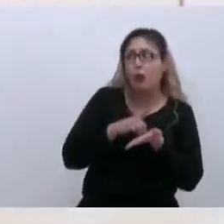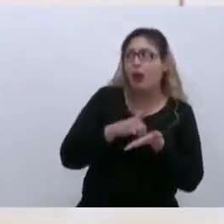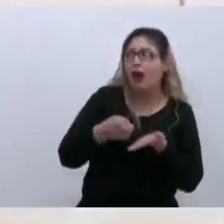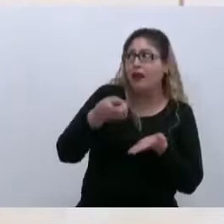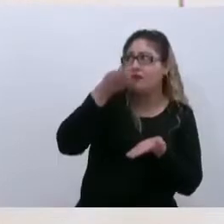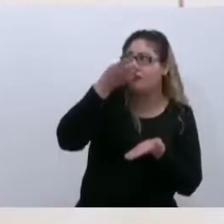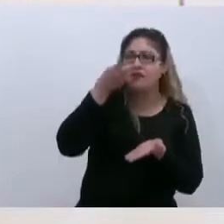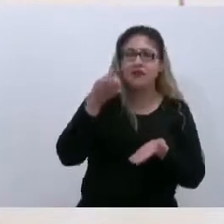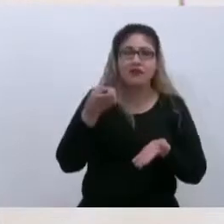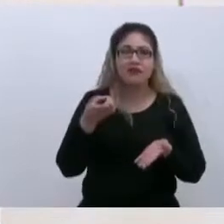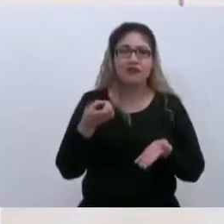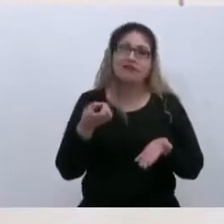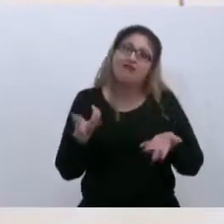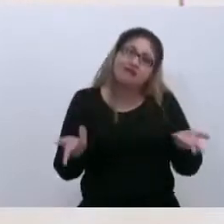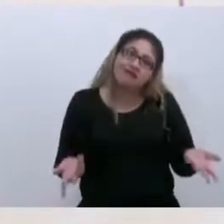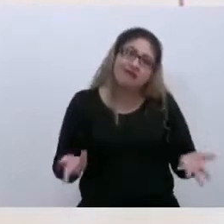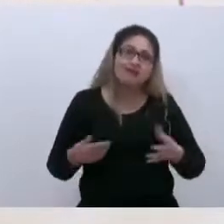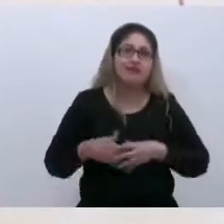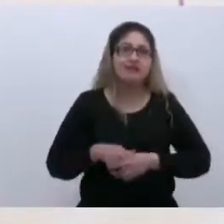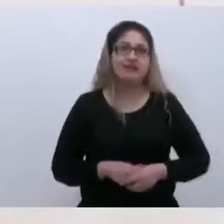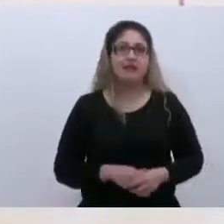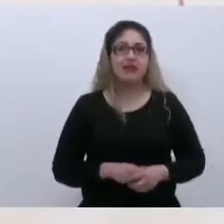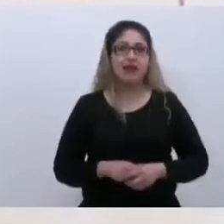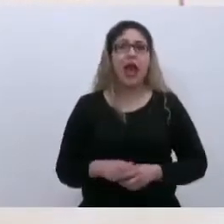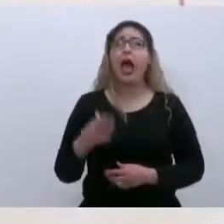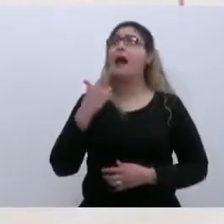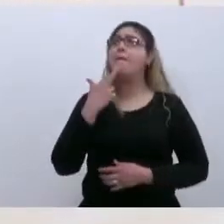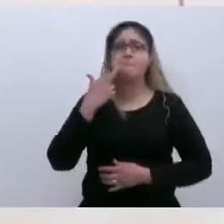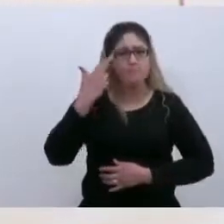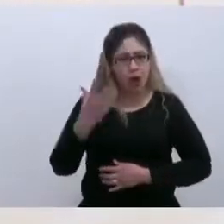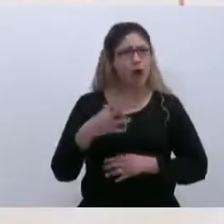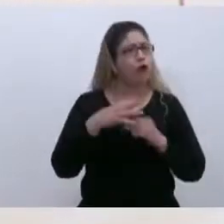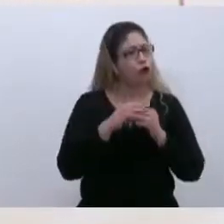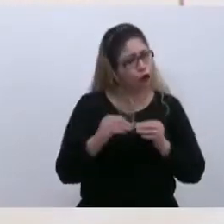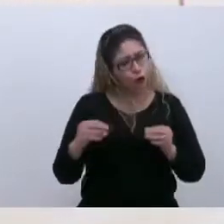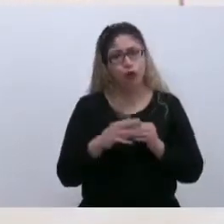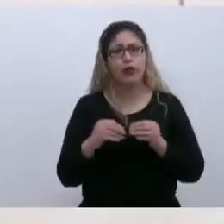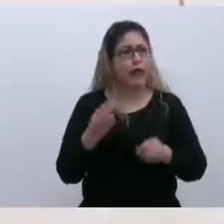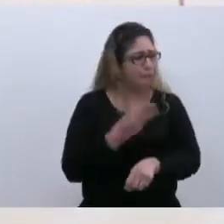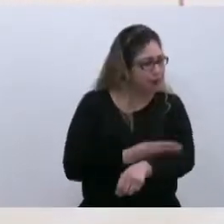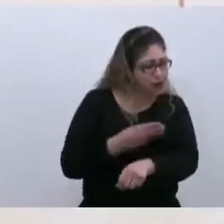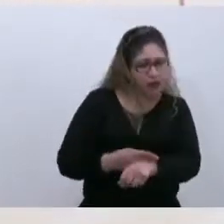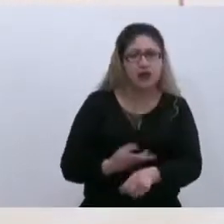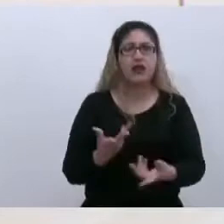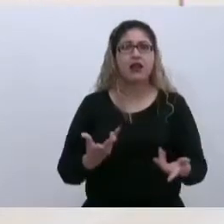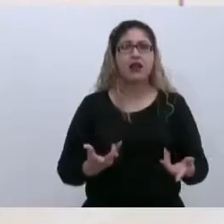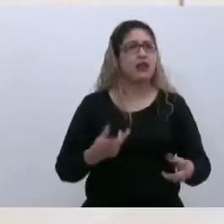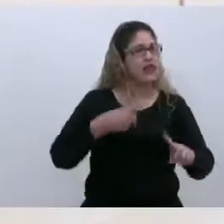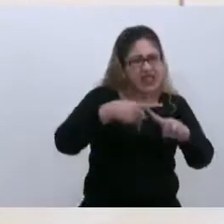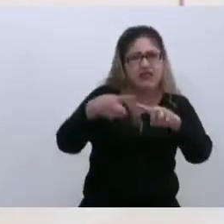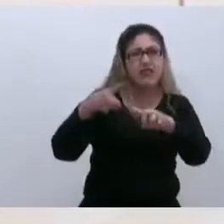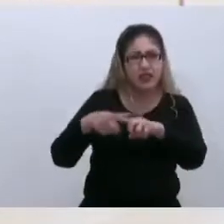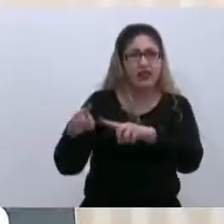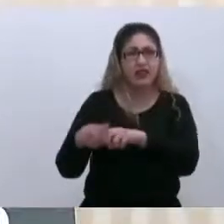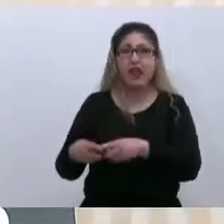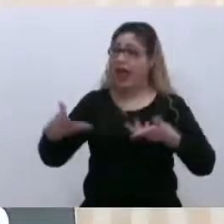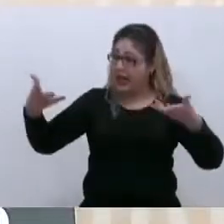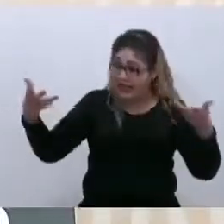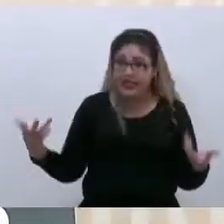básicos, que puedan sembrar árboles frutales,